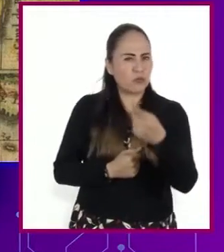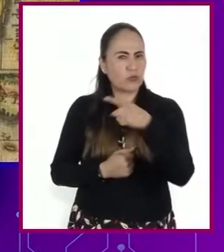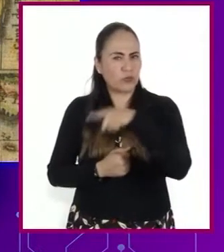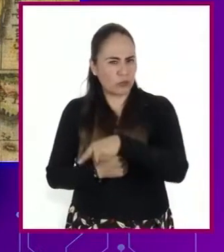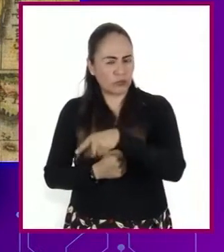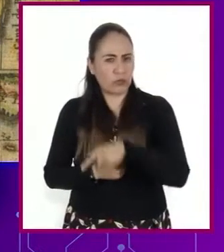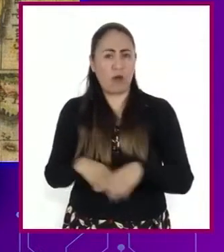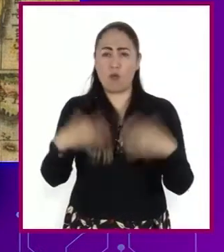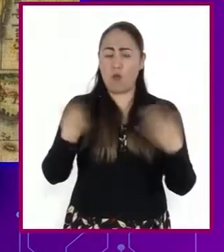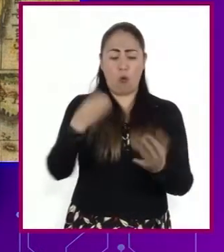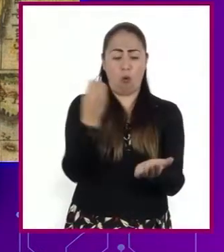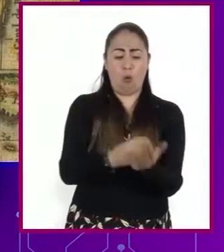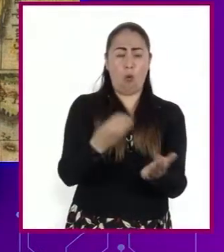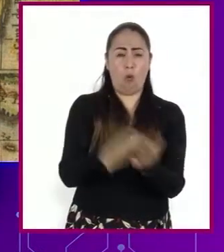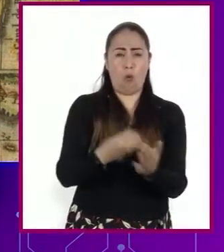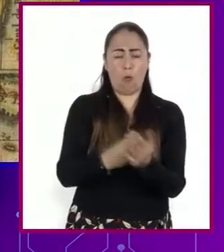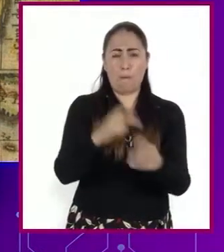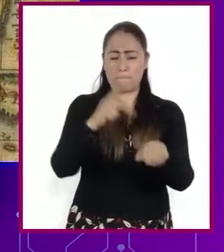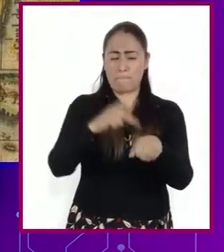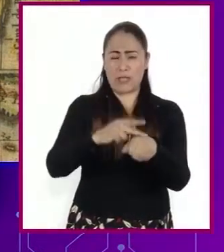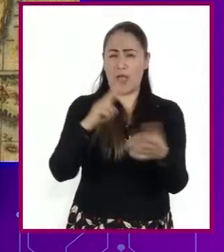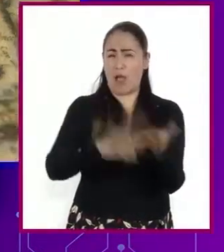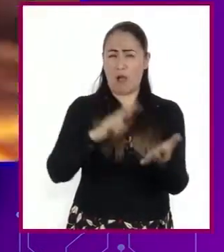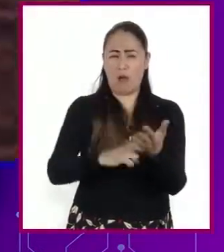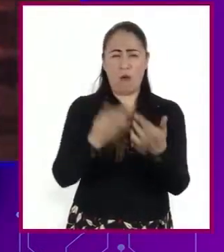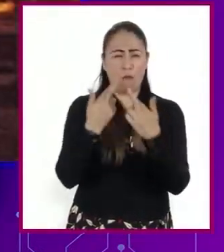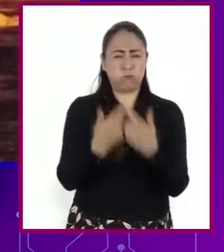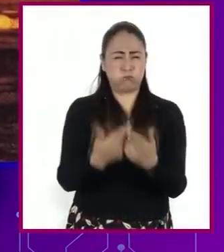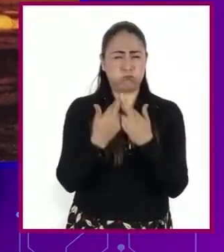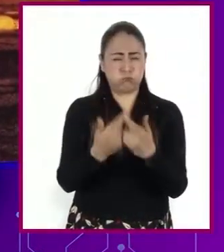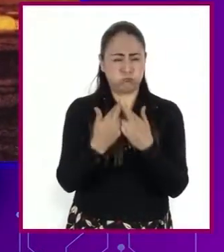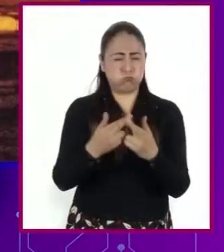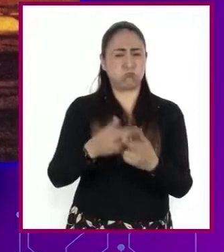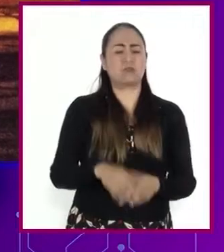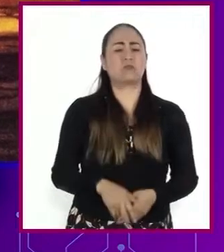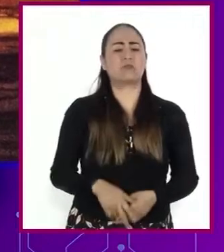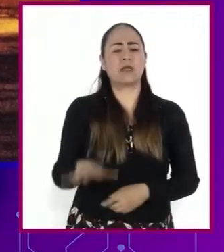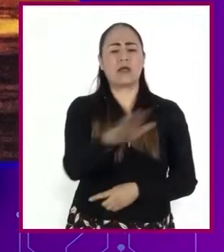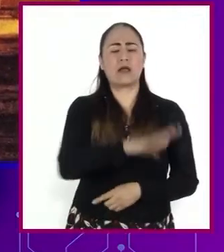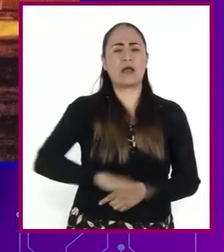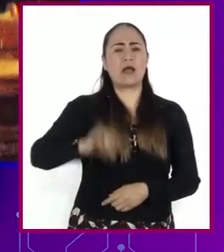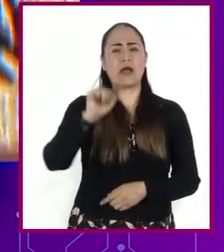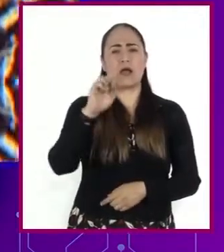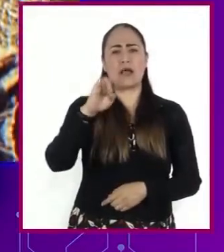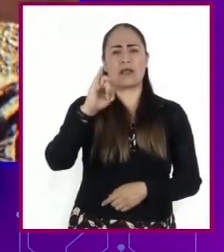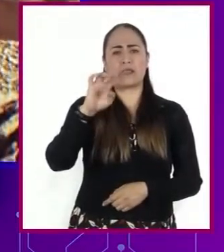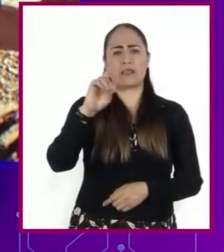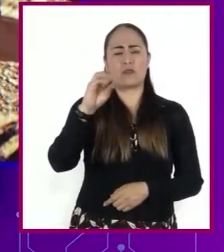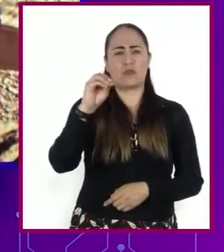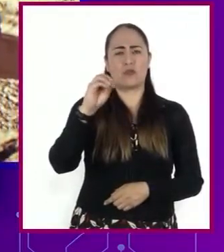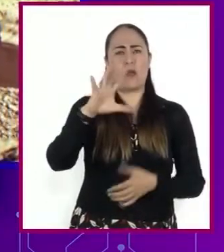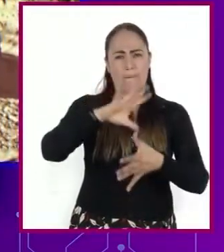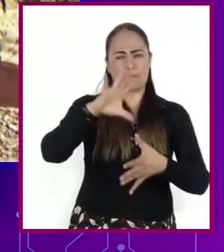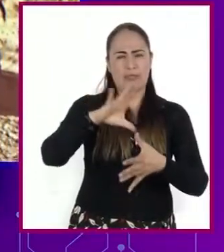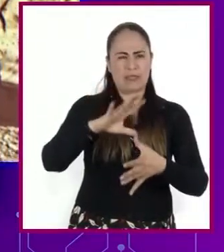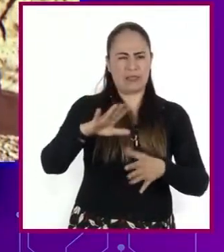Valladolid, hoy Morelia. En estas ciudades inició el poblamiento europeo de la zona.